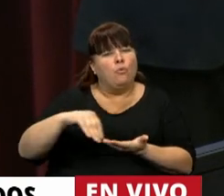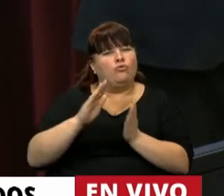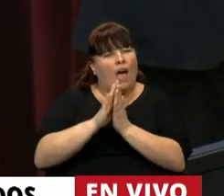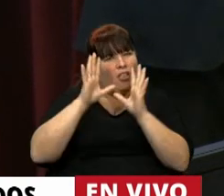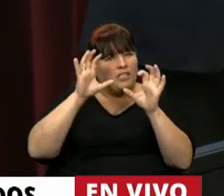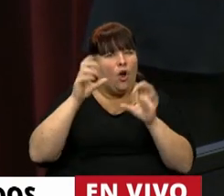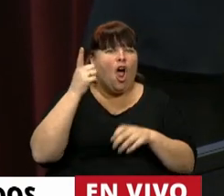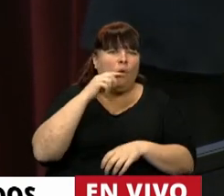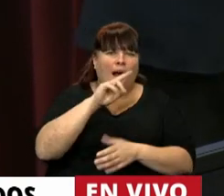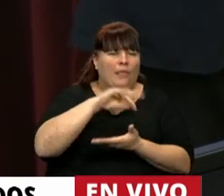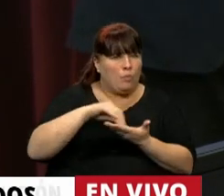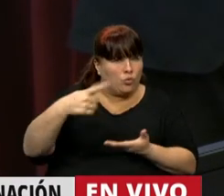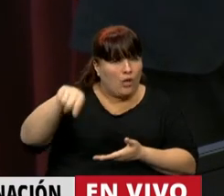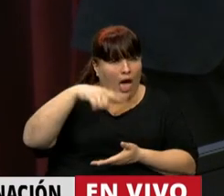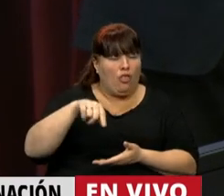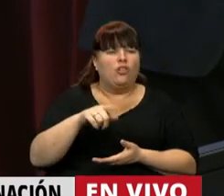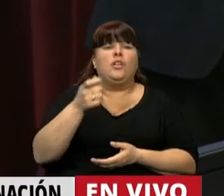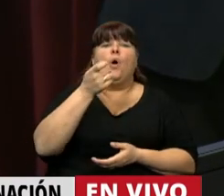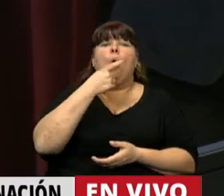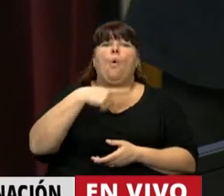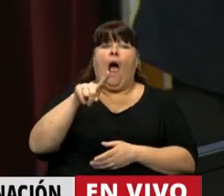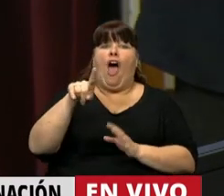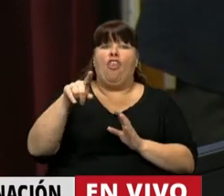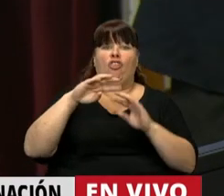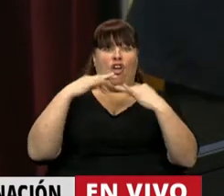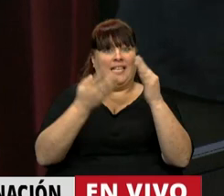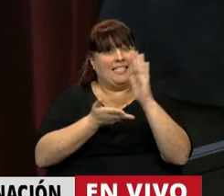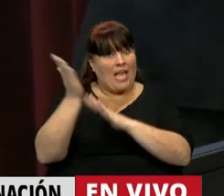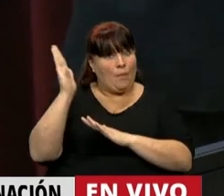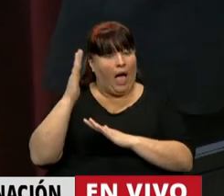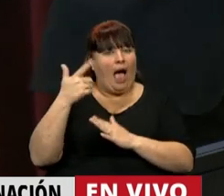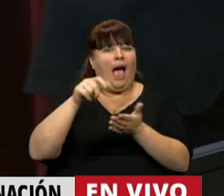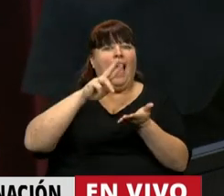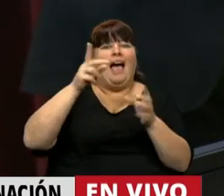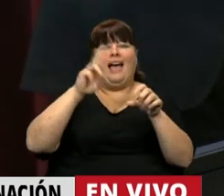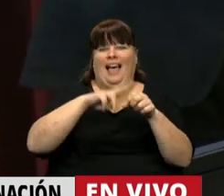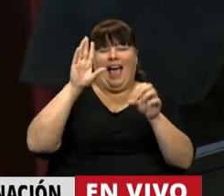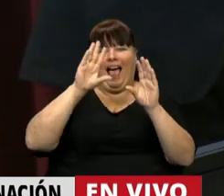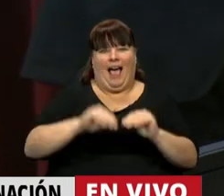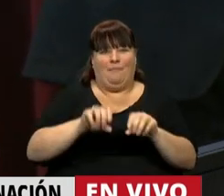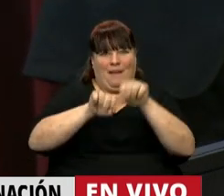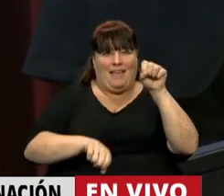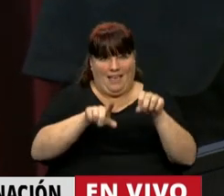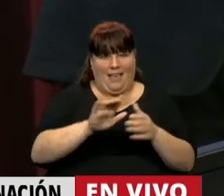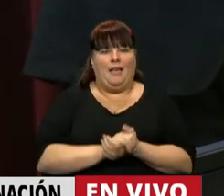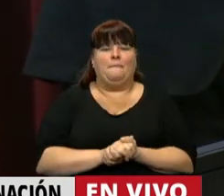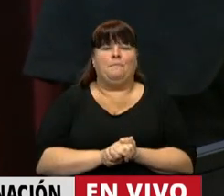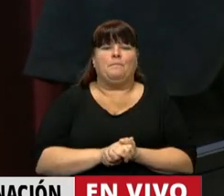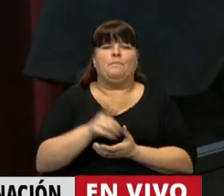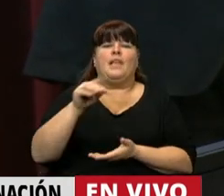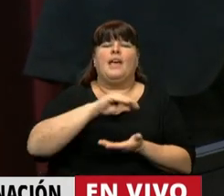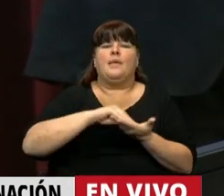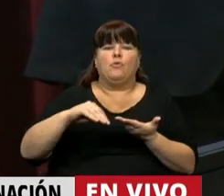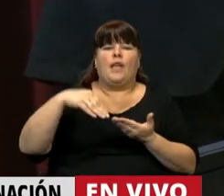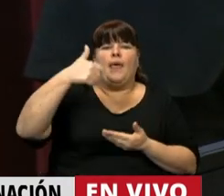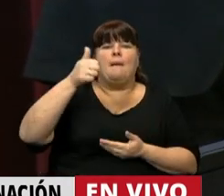y diputadas que cuando se van a retirar del recinto se logren por favor diputadas y